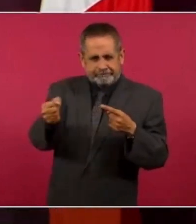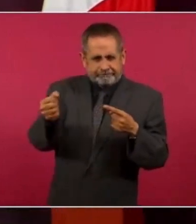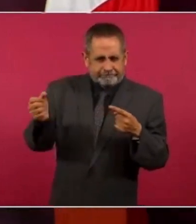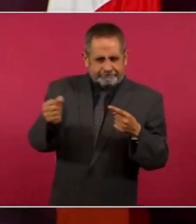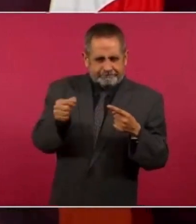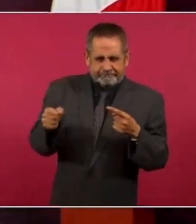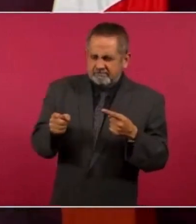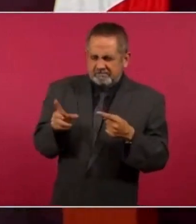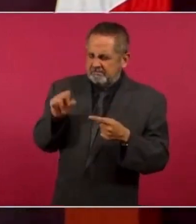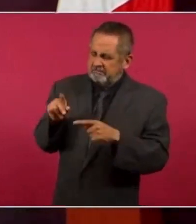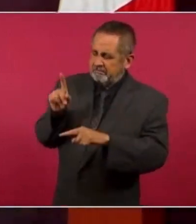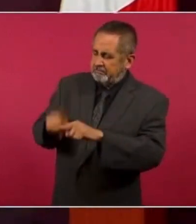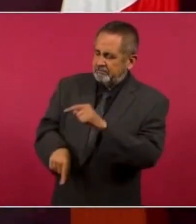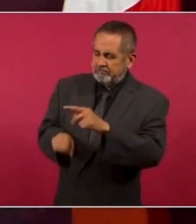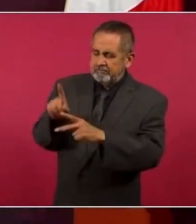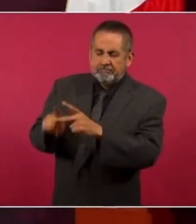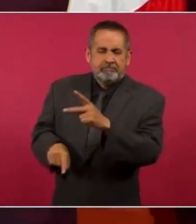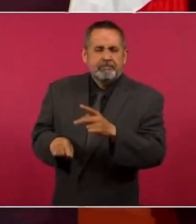en